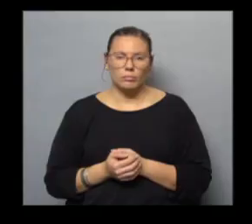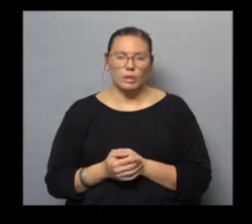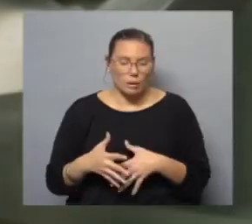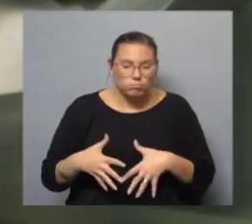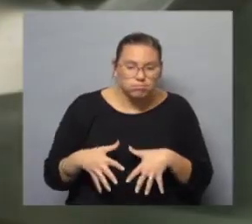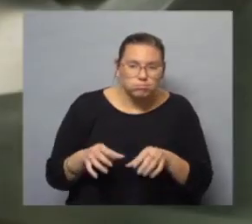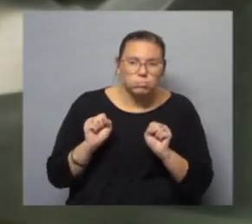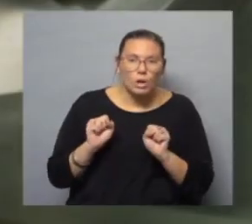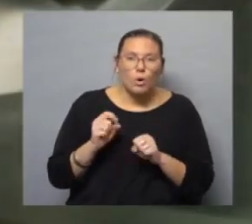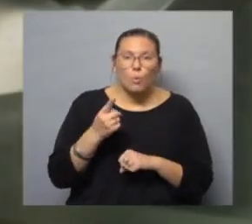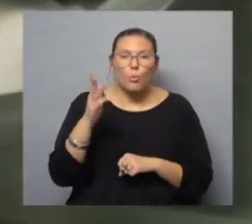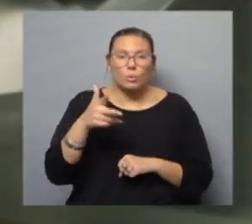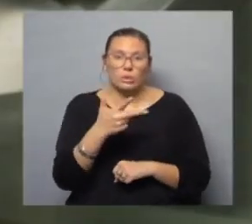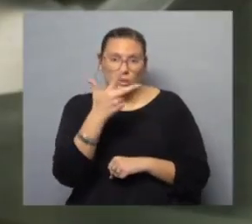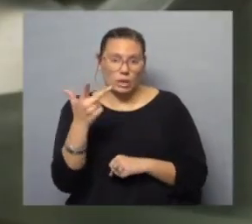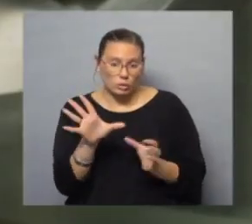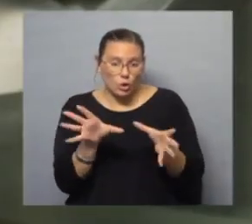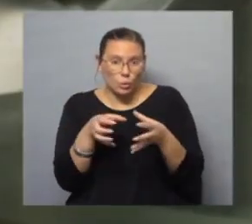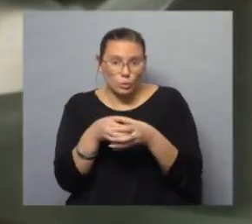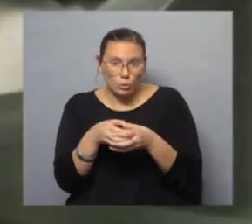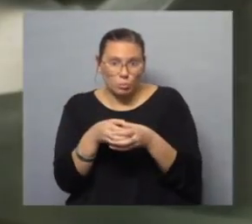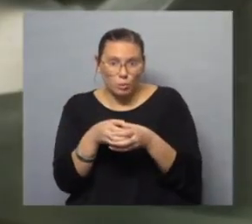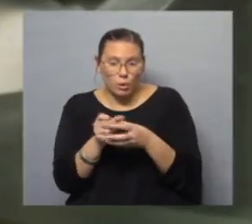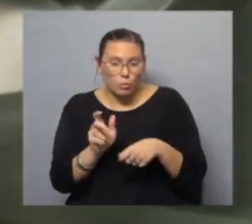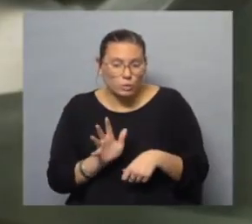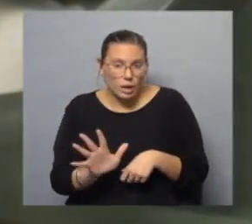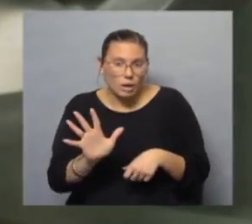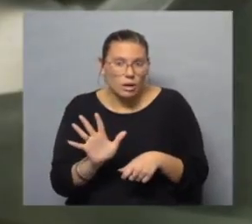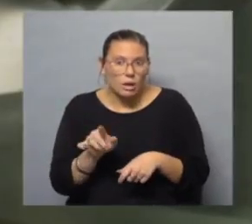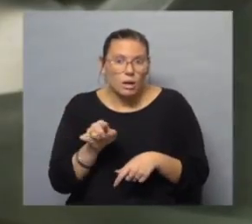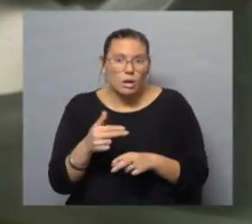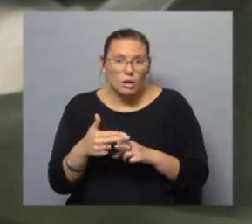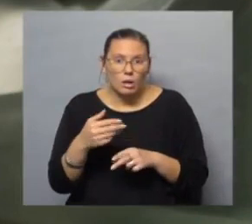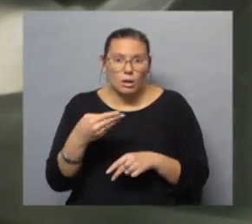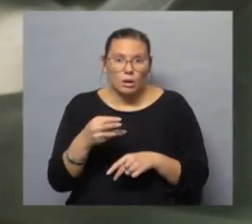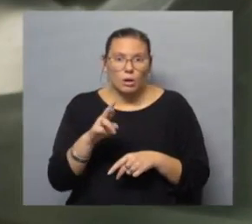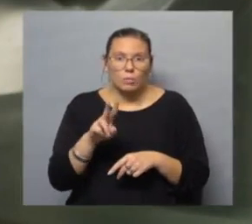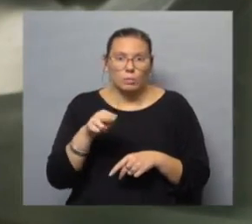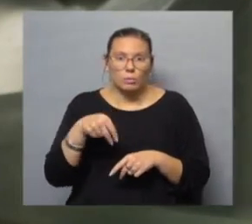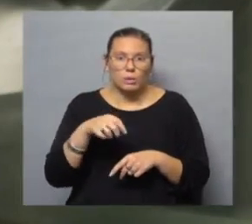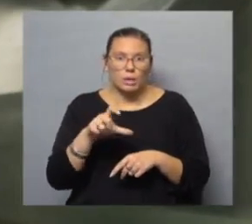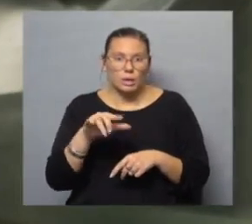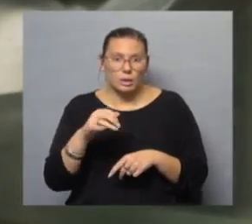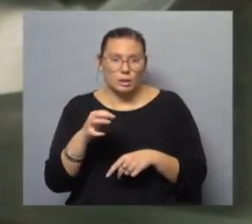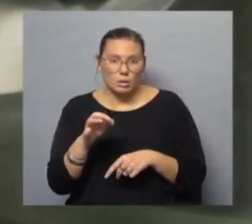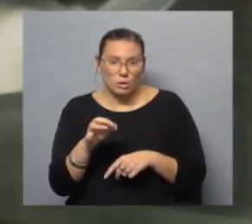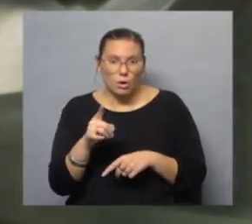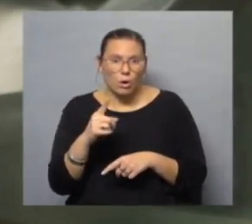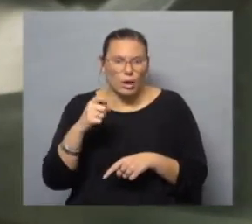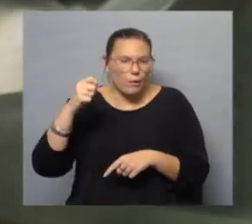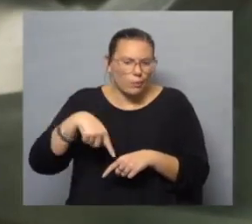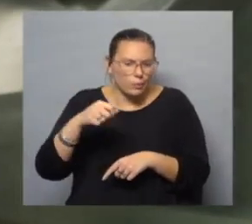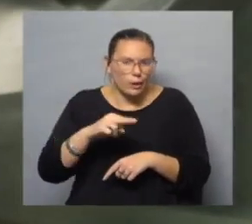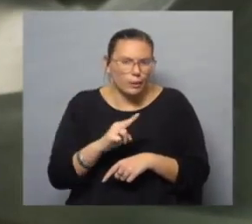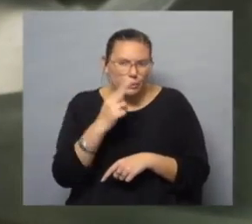Encontramos que un tercio de esas colecciones se trataba de una especie que se llama Brunneria subaptera. Es muy frecuente en Uruguay